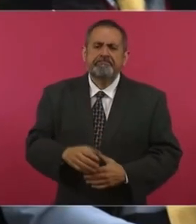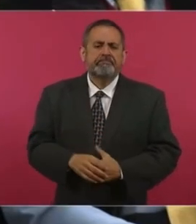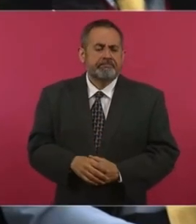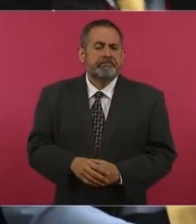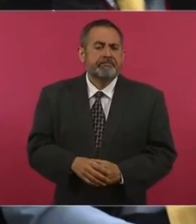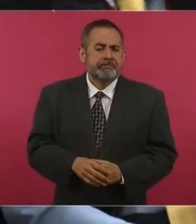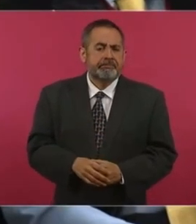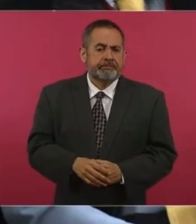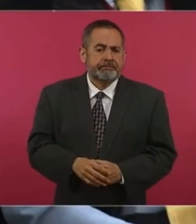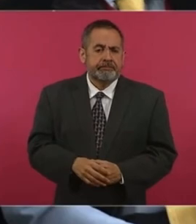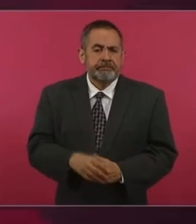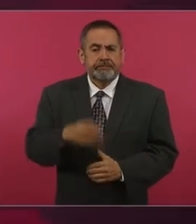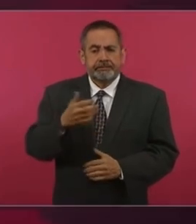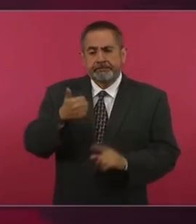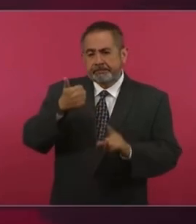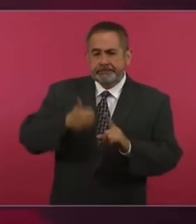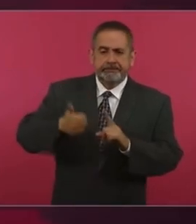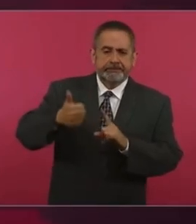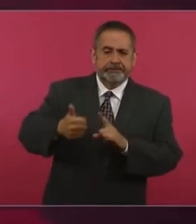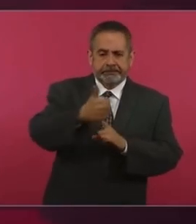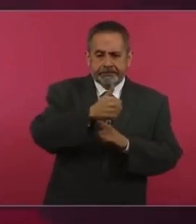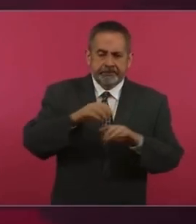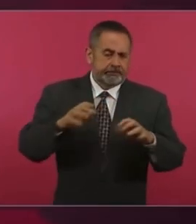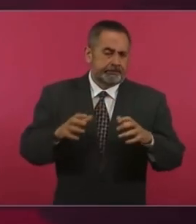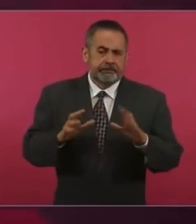y cada quien tiene